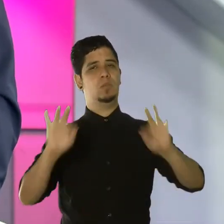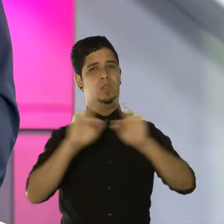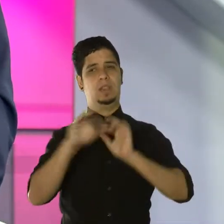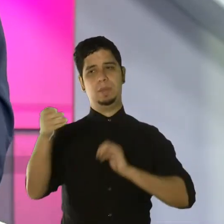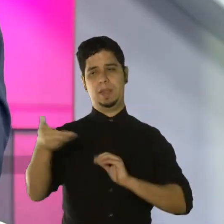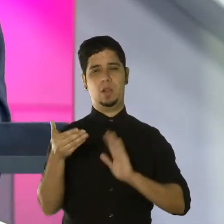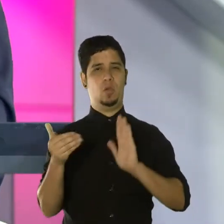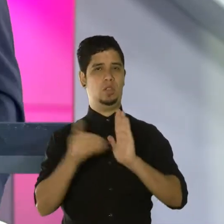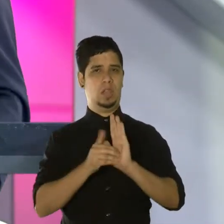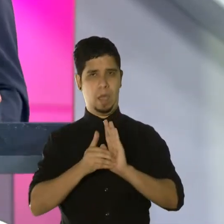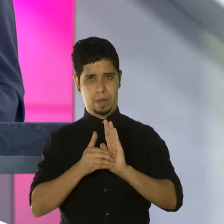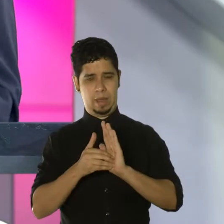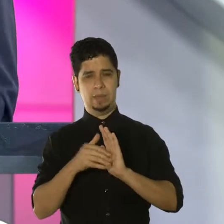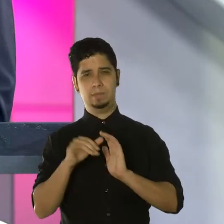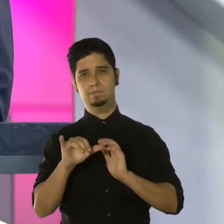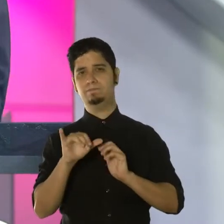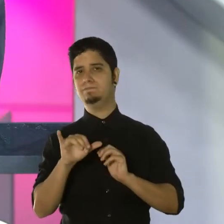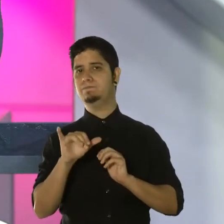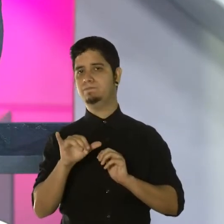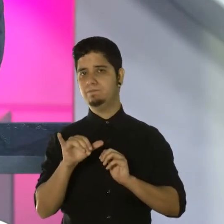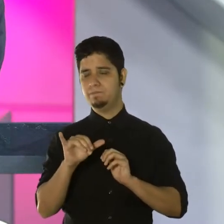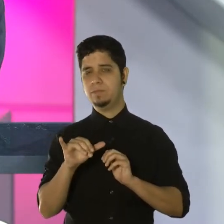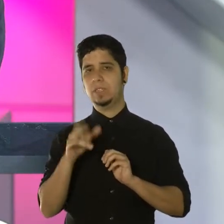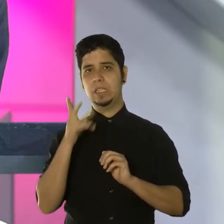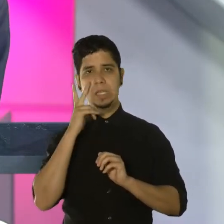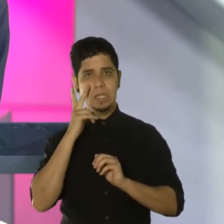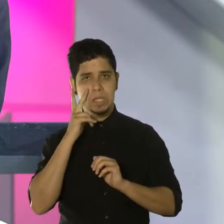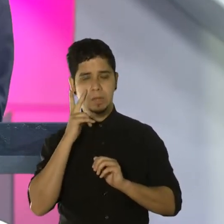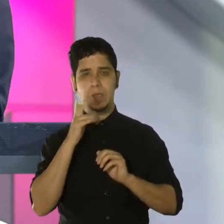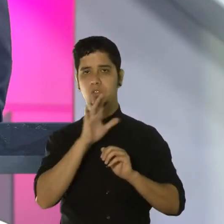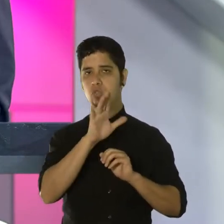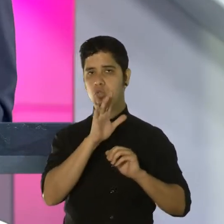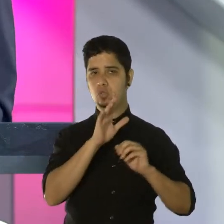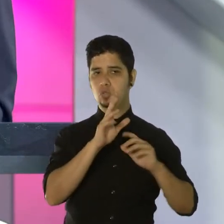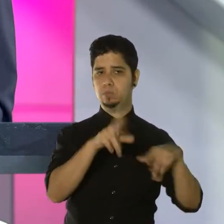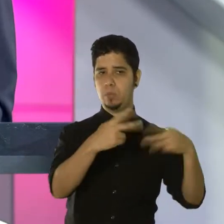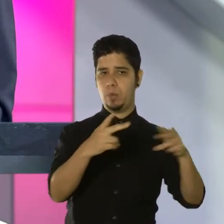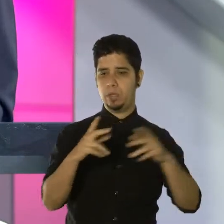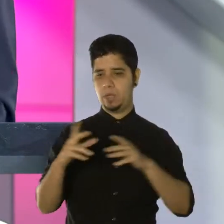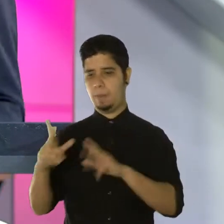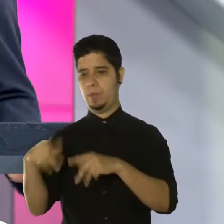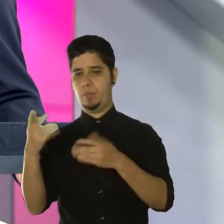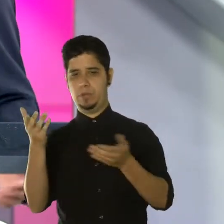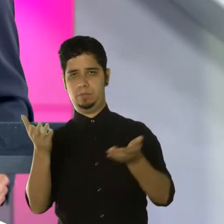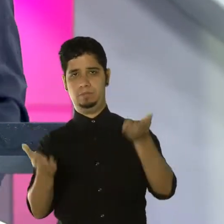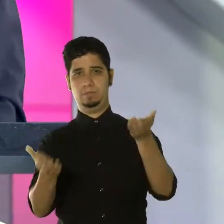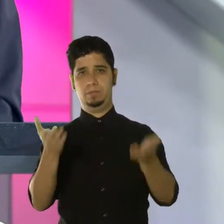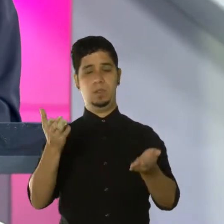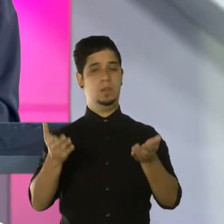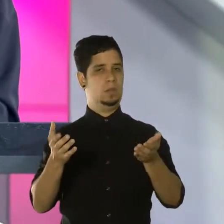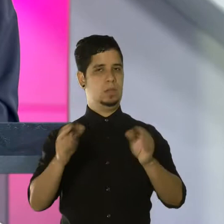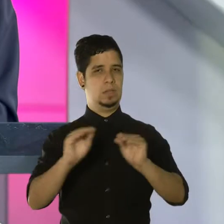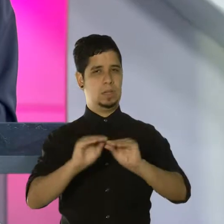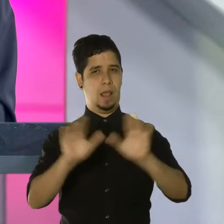invitar y hay que buscar y sopesar qué puntos traen unos y otros, todo en beneficio del público, a quienes le damos